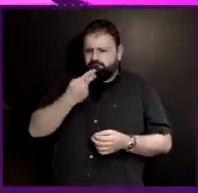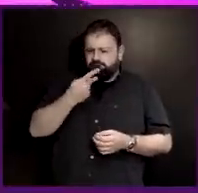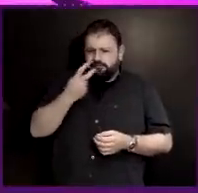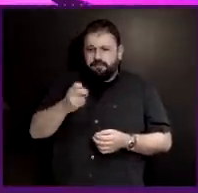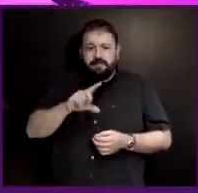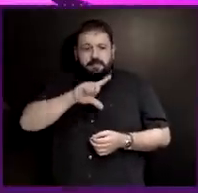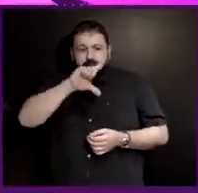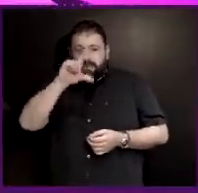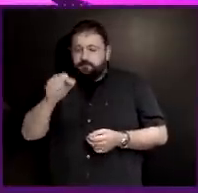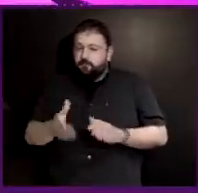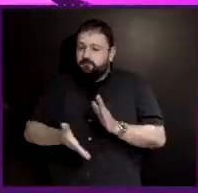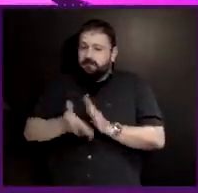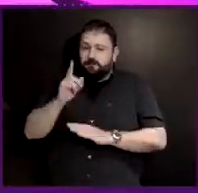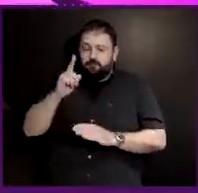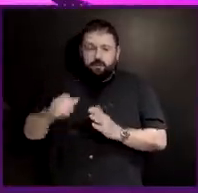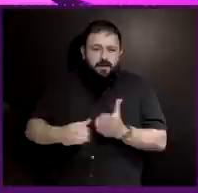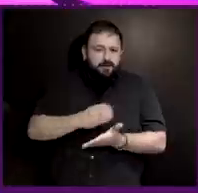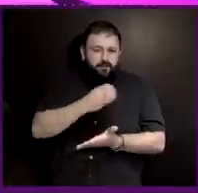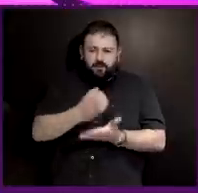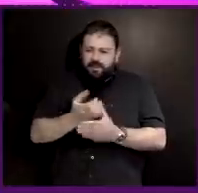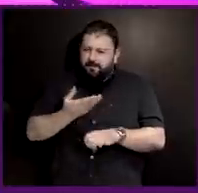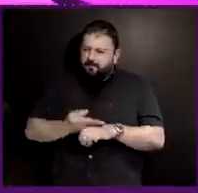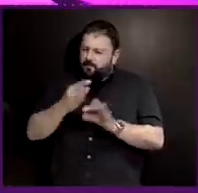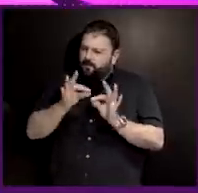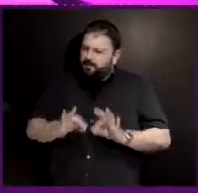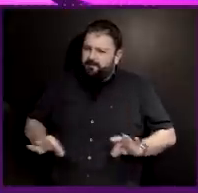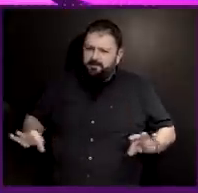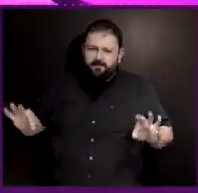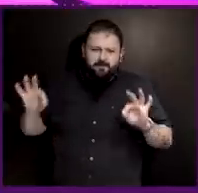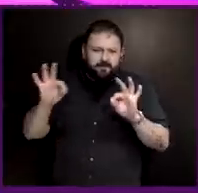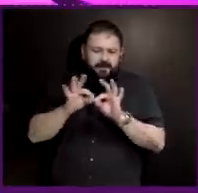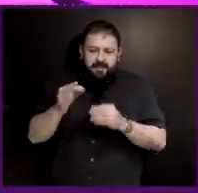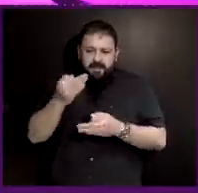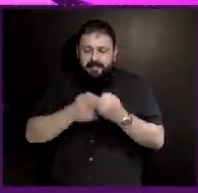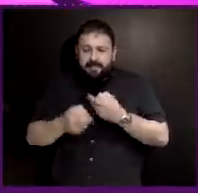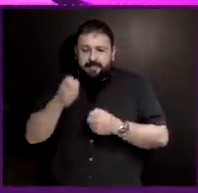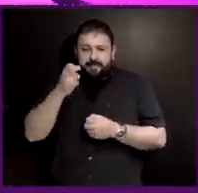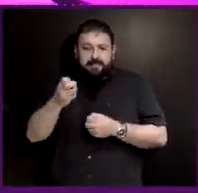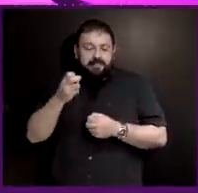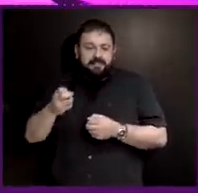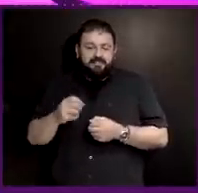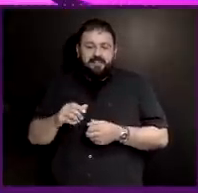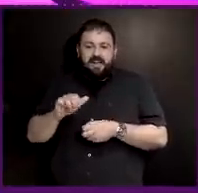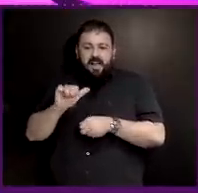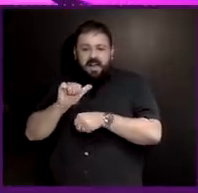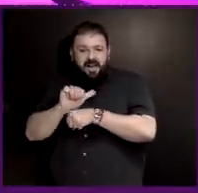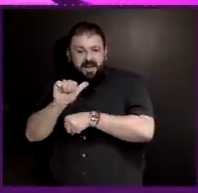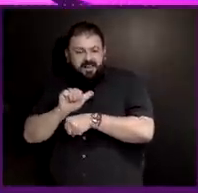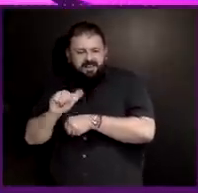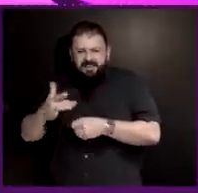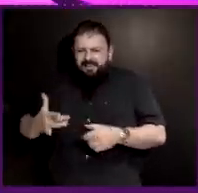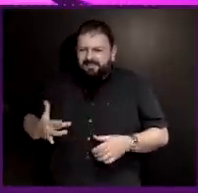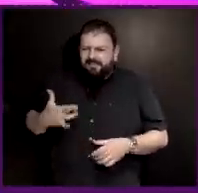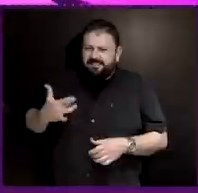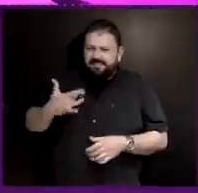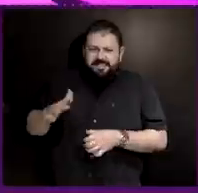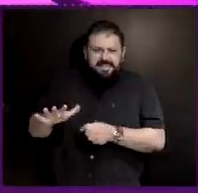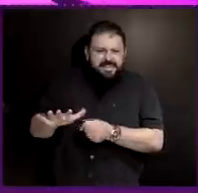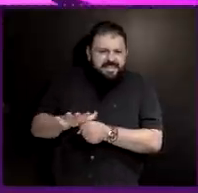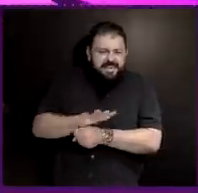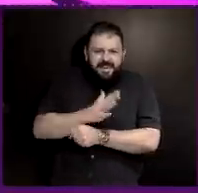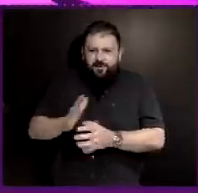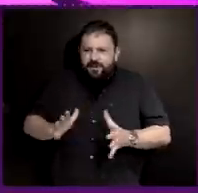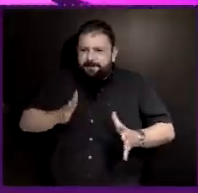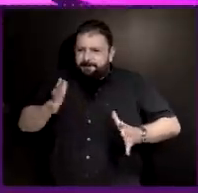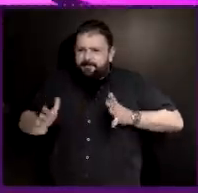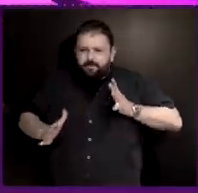una ciudad muy importante del sur, del cono sur de nuestro continente, que es Salta, Argentina, llenos de emoción y de mucha actitud.